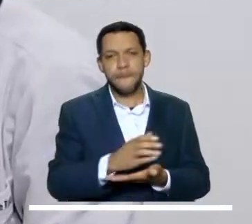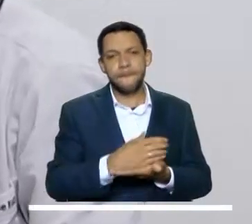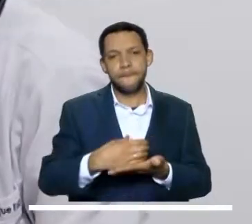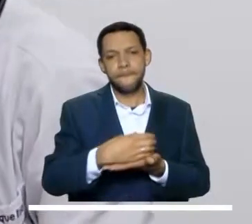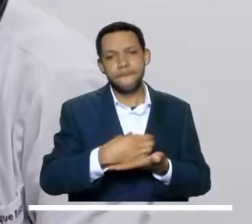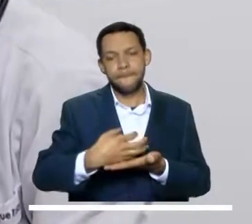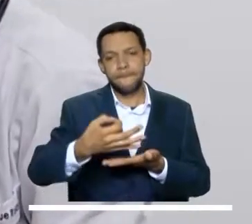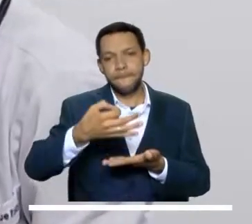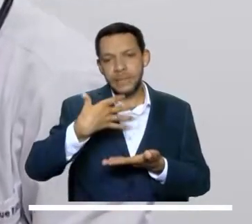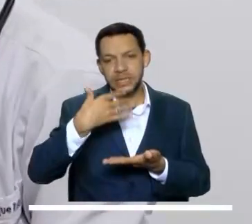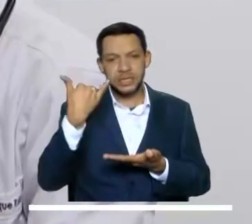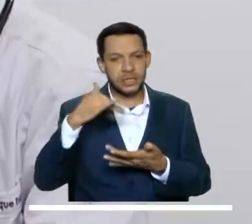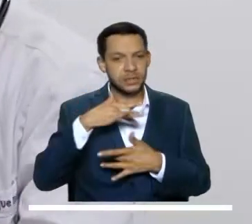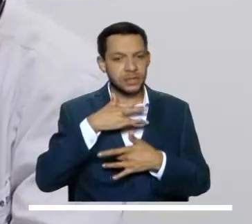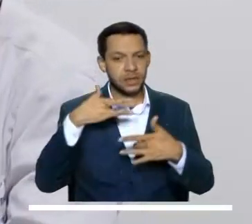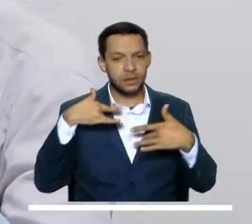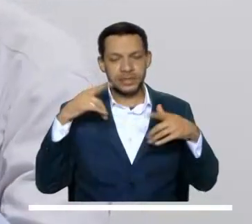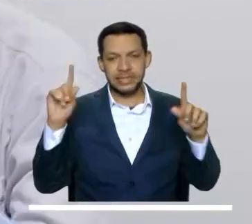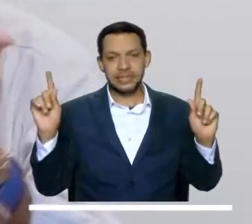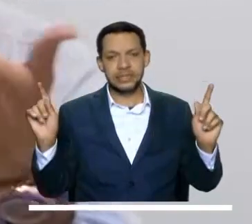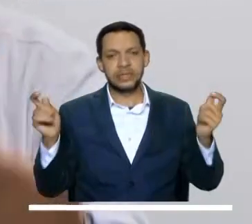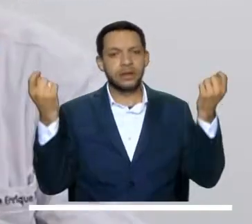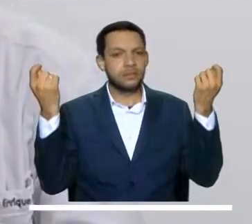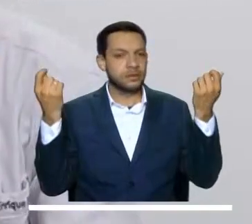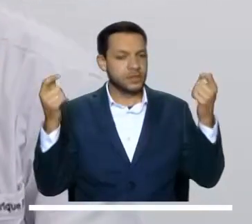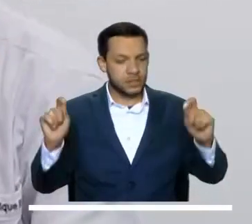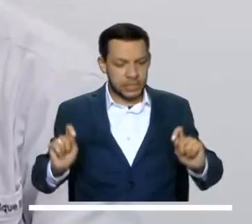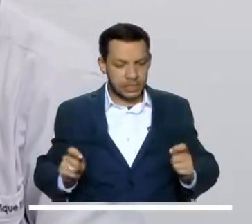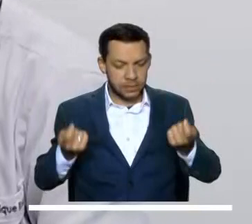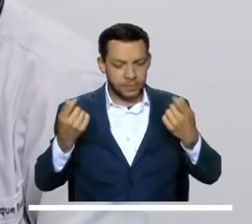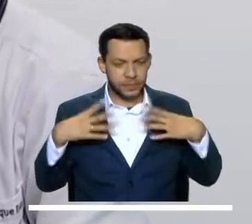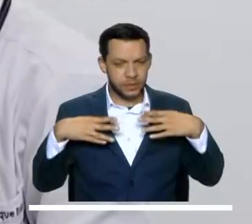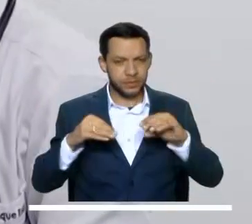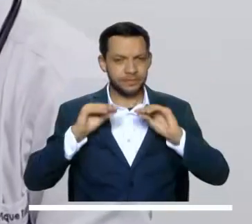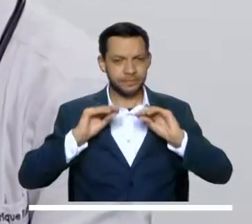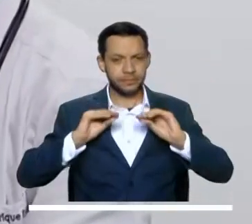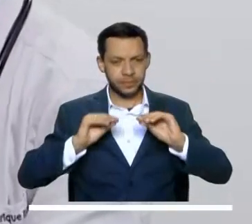una buscapina y demás. Démosle un consejo a todas las